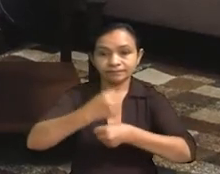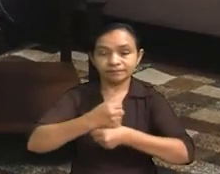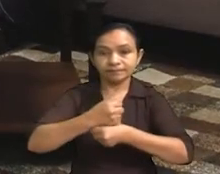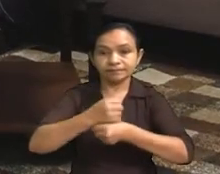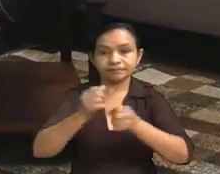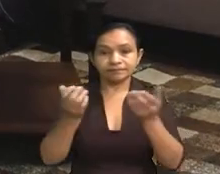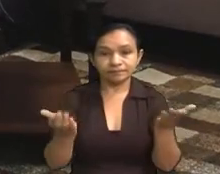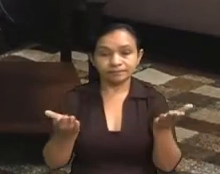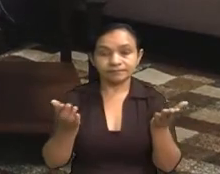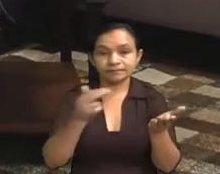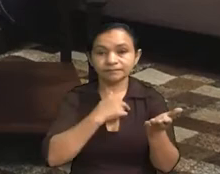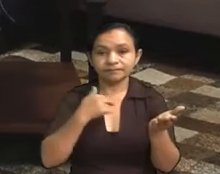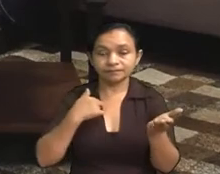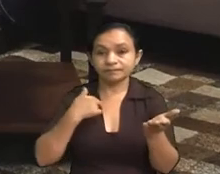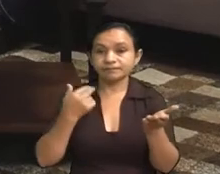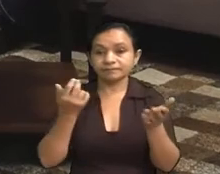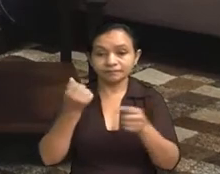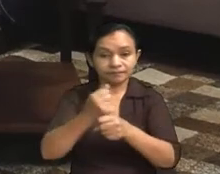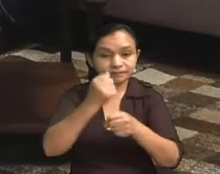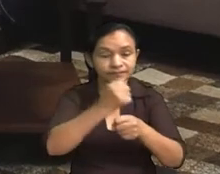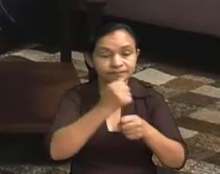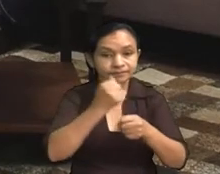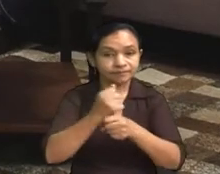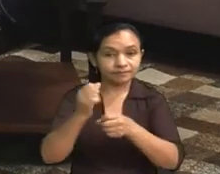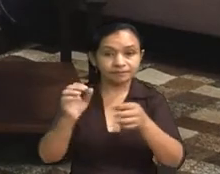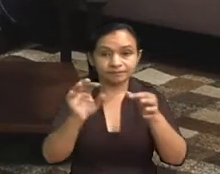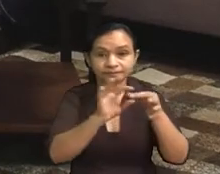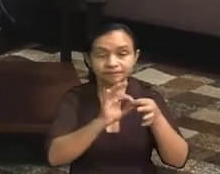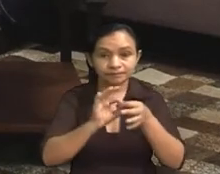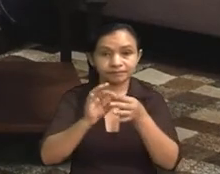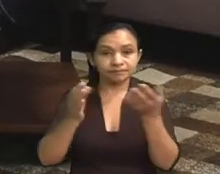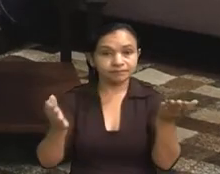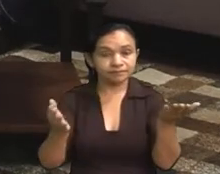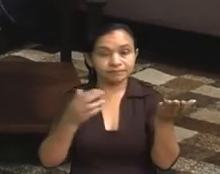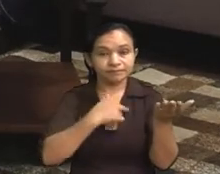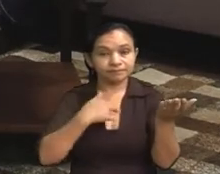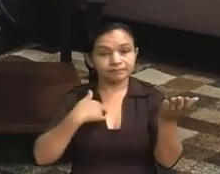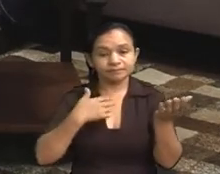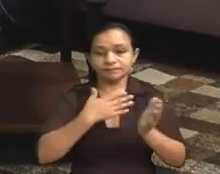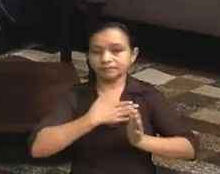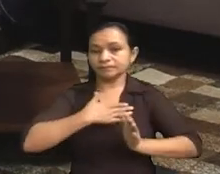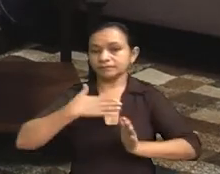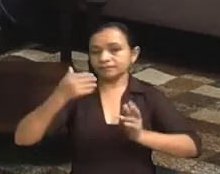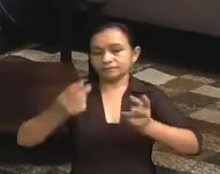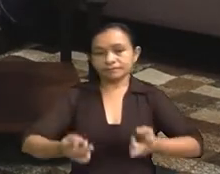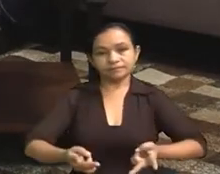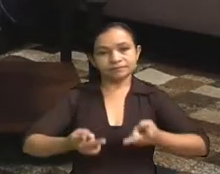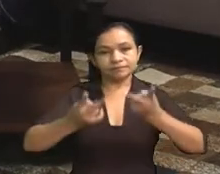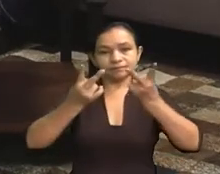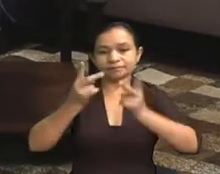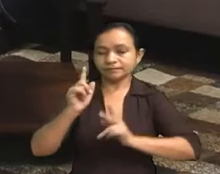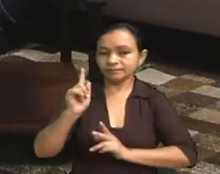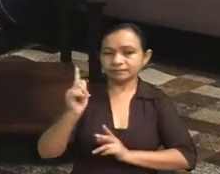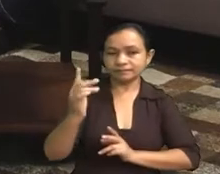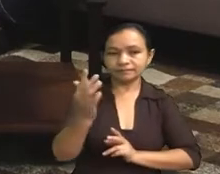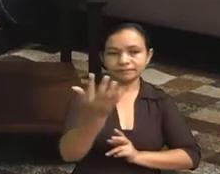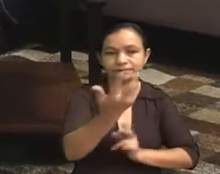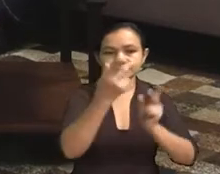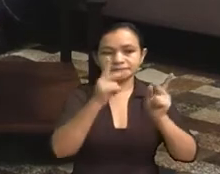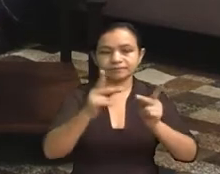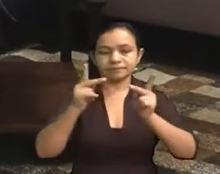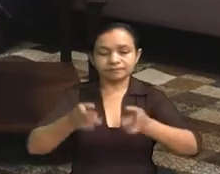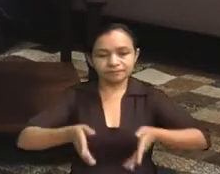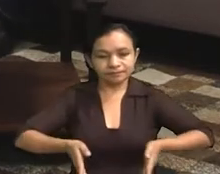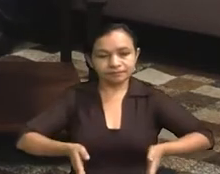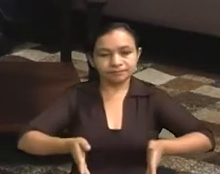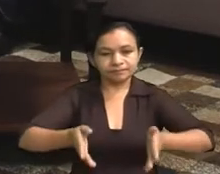directo, empleo indirecto, etcétera. Además de que mejora las condiciones de vida de todos los ciudadanos por donde pasan estas